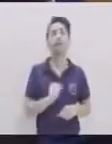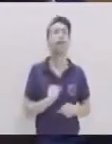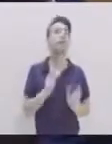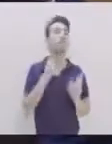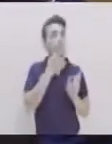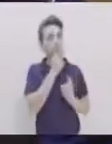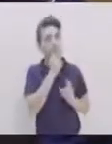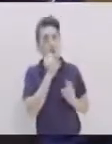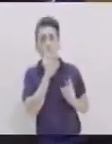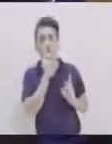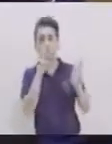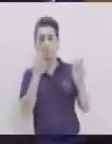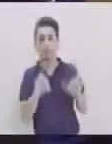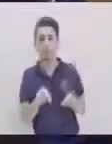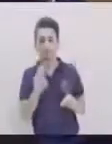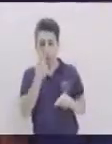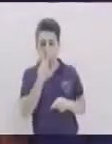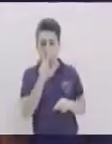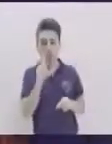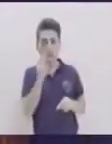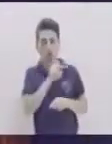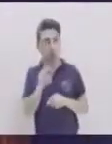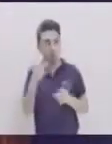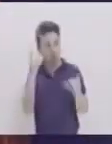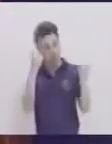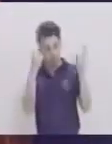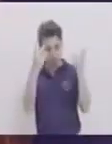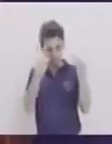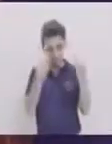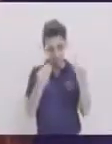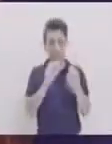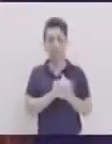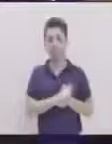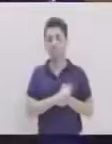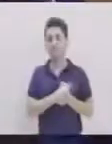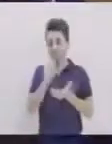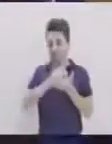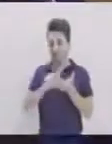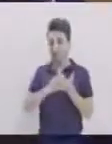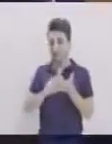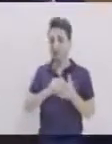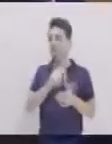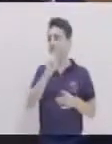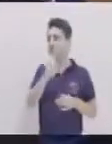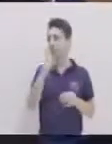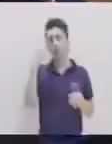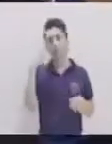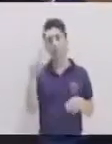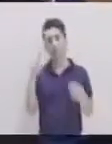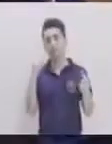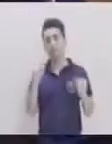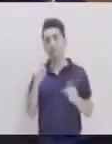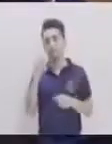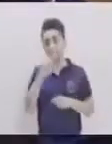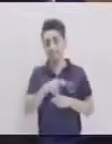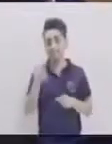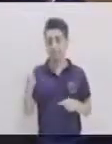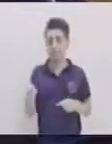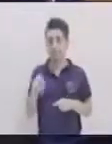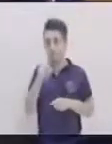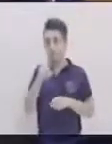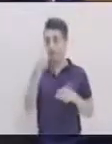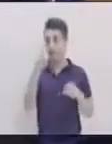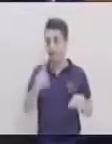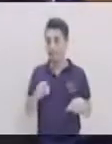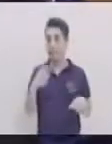de dos personas de tu familia. ¿Ya los pensaste? Recuerda que para formar una rima